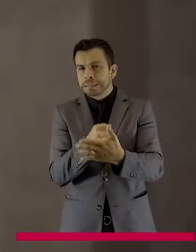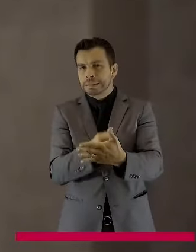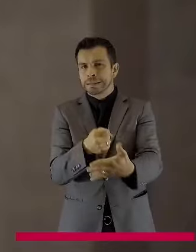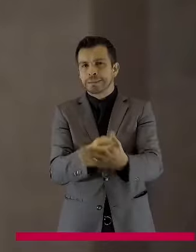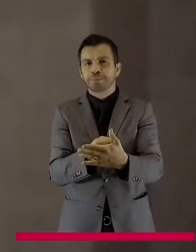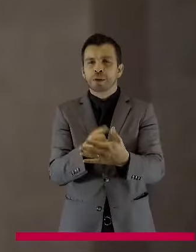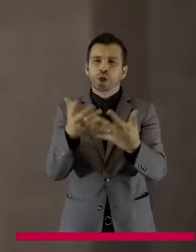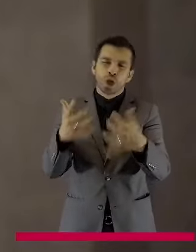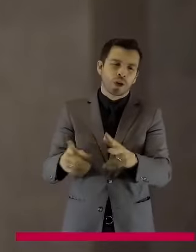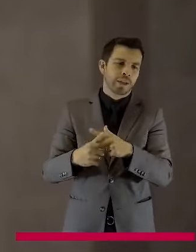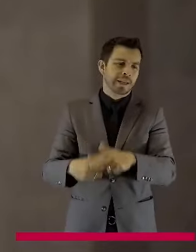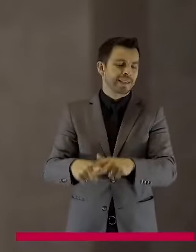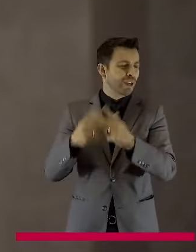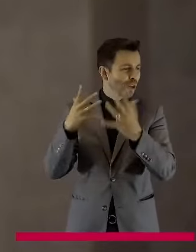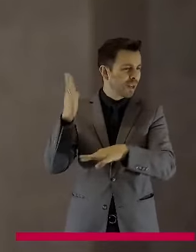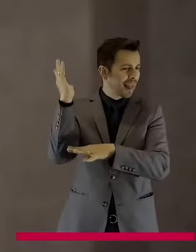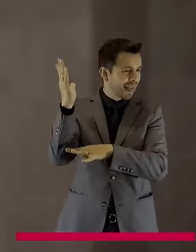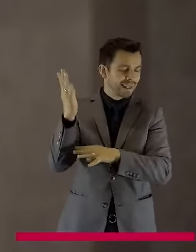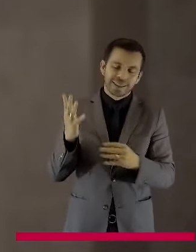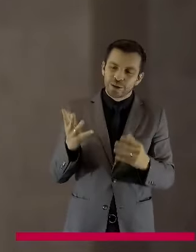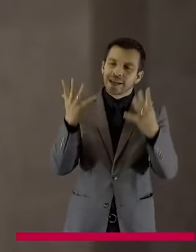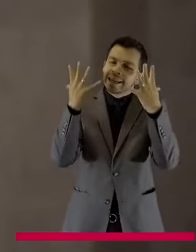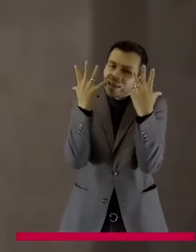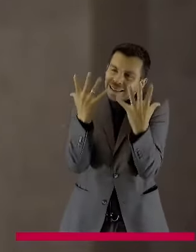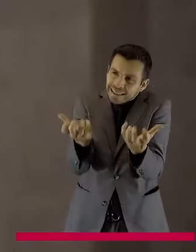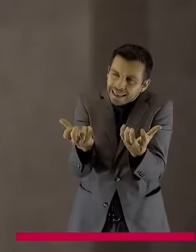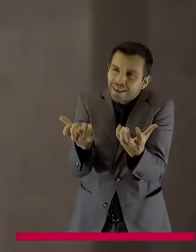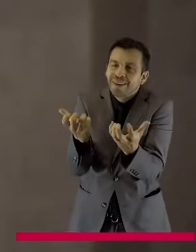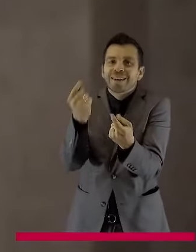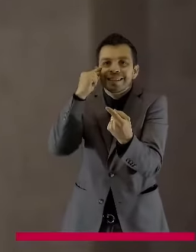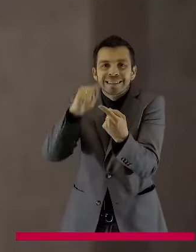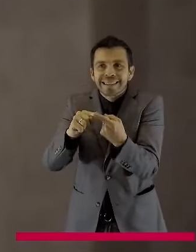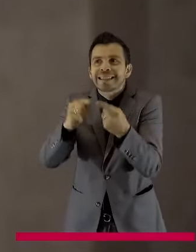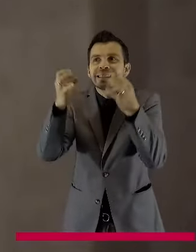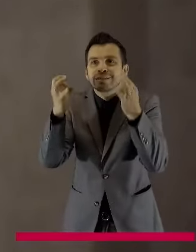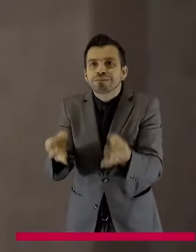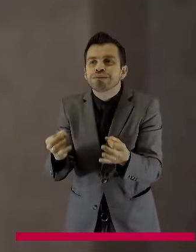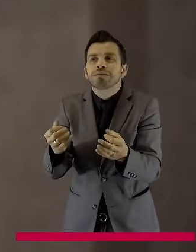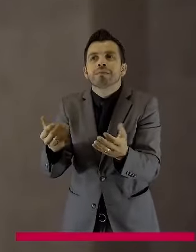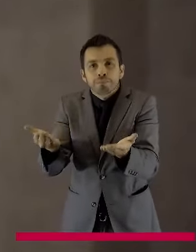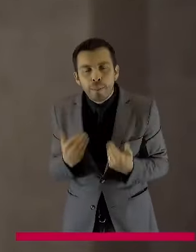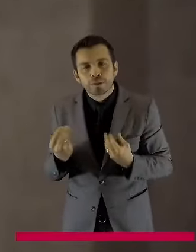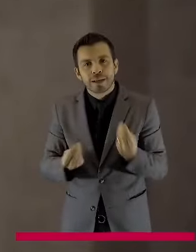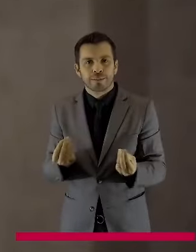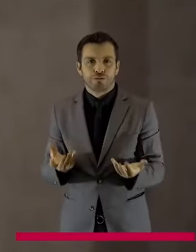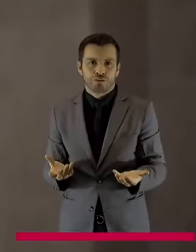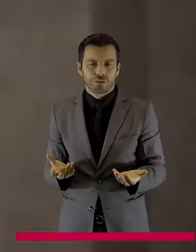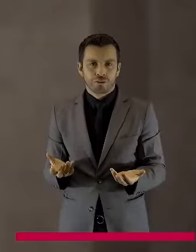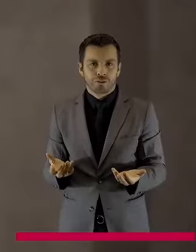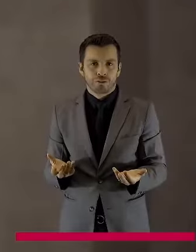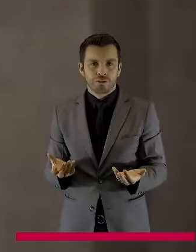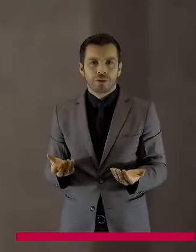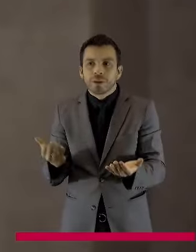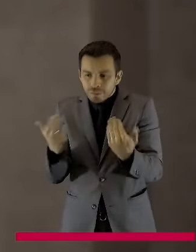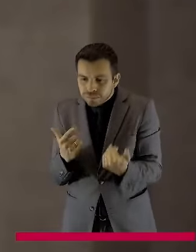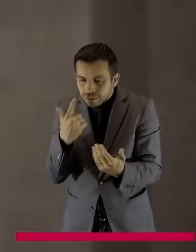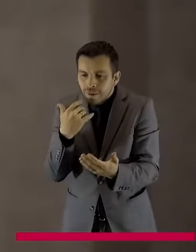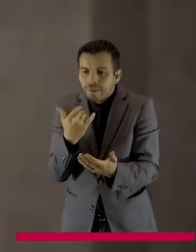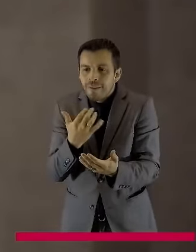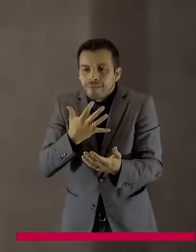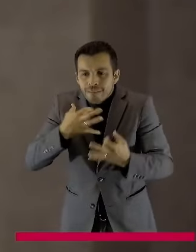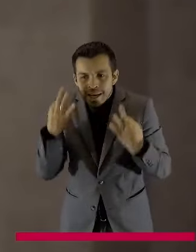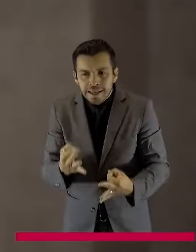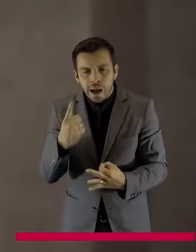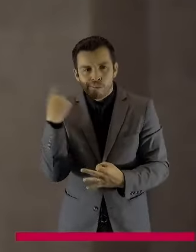quiero talleres, no quiero charlas, quiero que me digan o quiero que hagamos que en realidad las